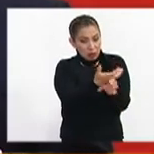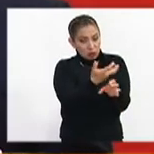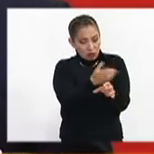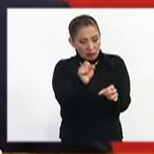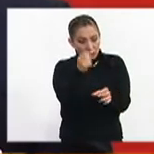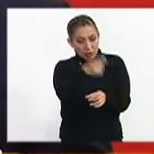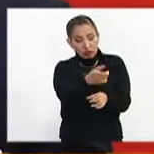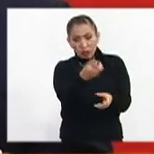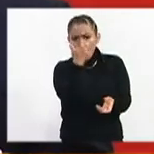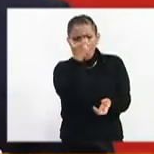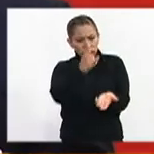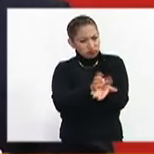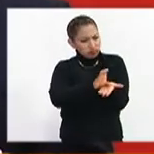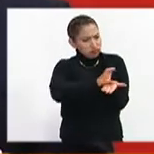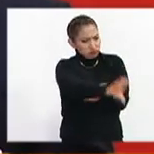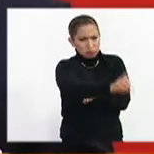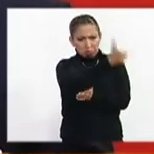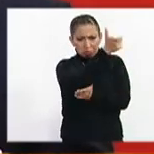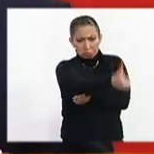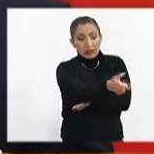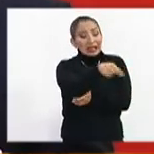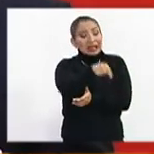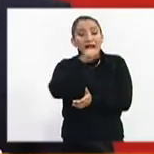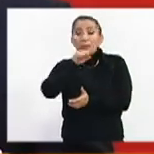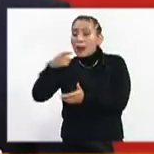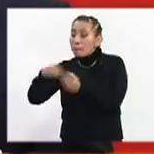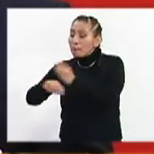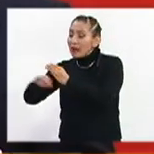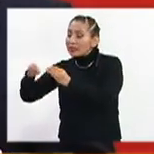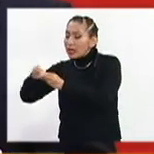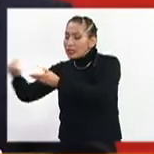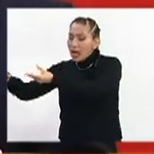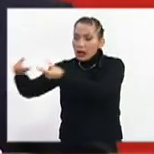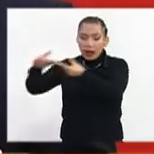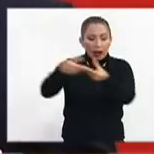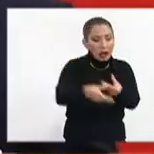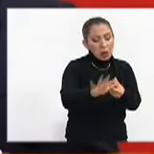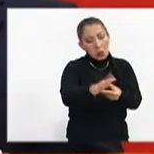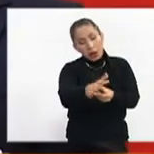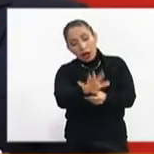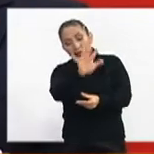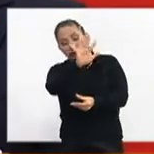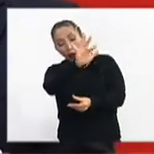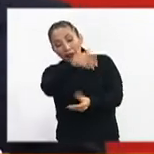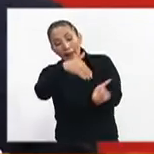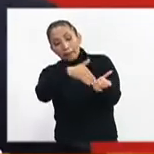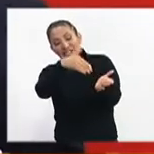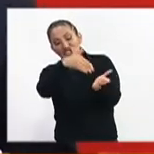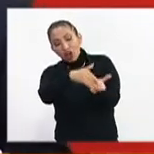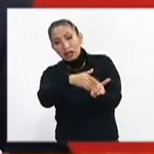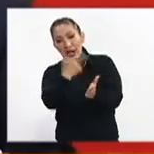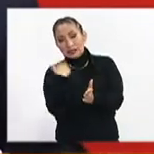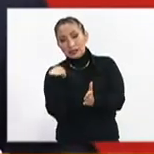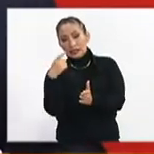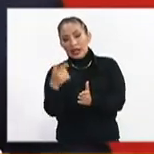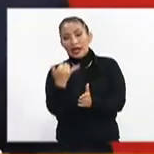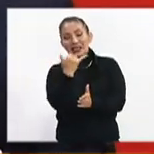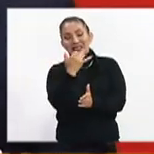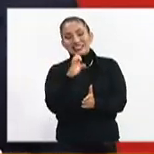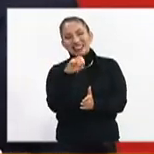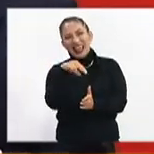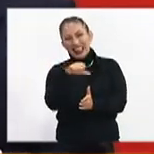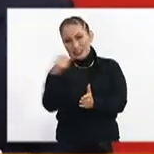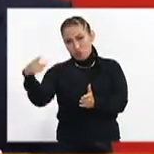estadounidenses en efectivo y materiales equivalentes a 50 millones de yuanes.